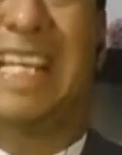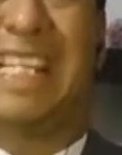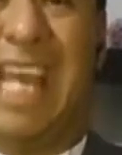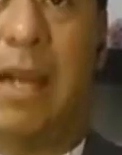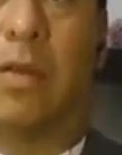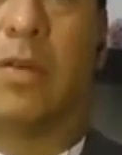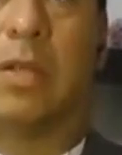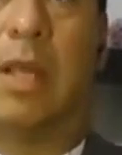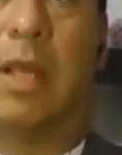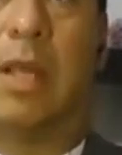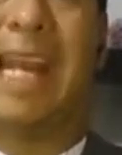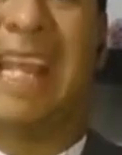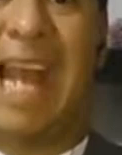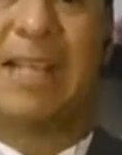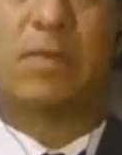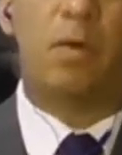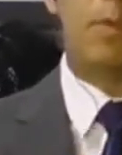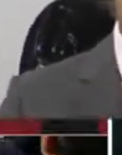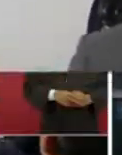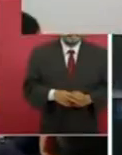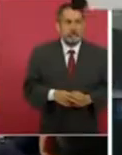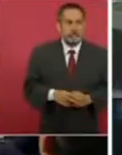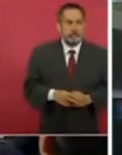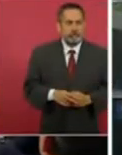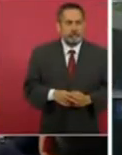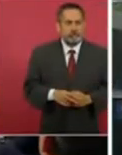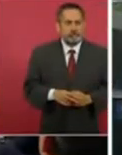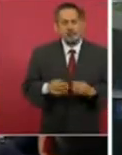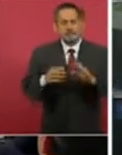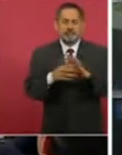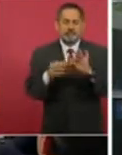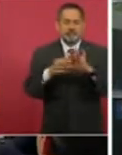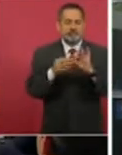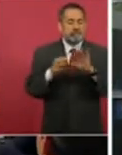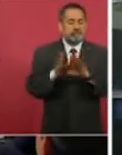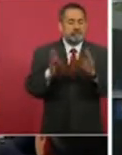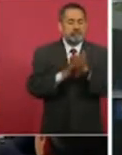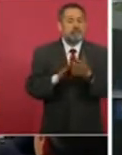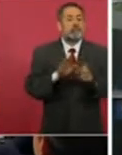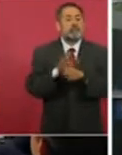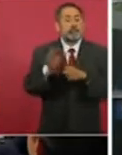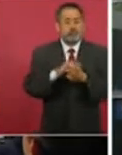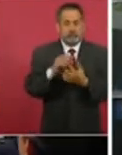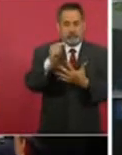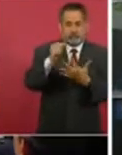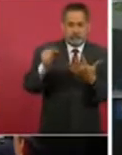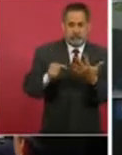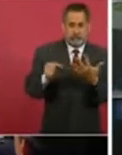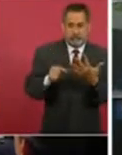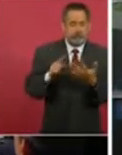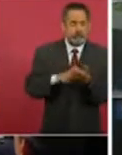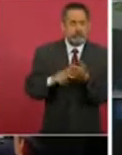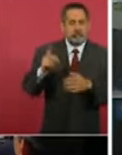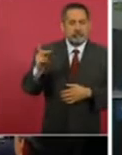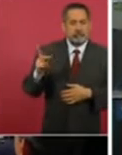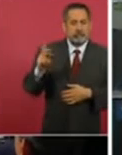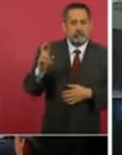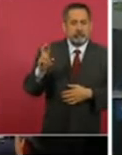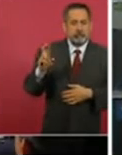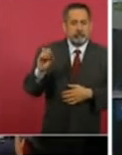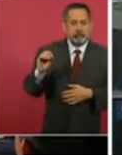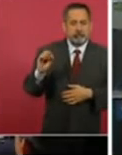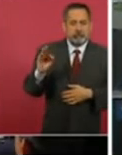pues desaciertos en materia de gasto, ¿no? Porque, insisto, está desordenado, son los que están provocando que tengamos